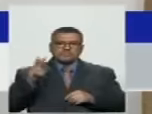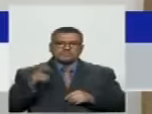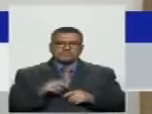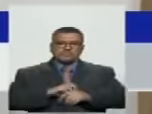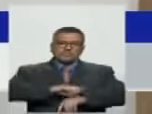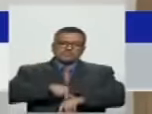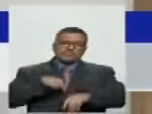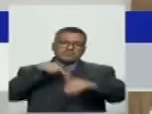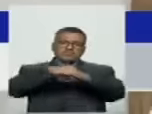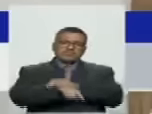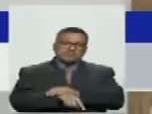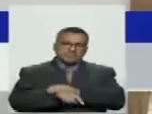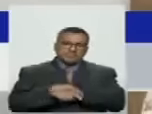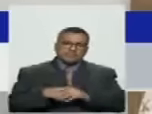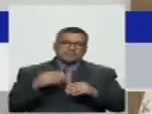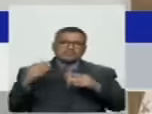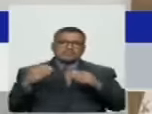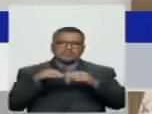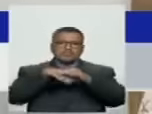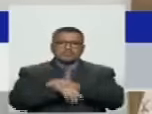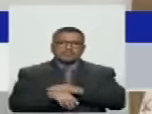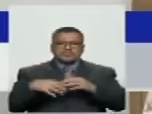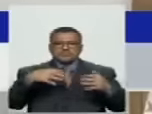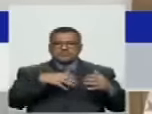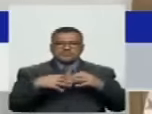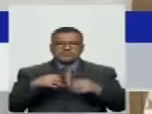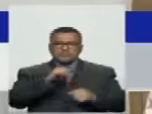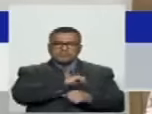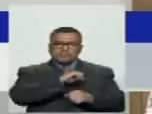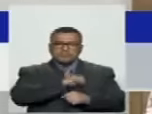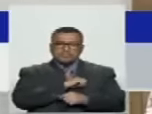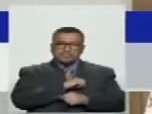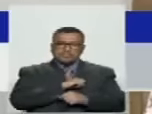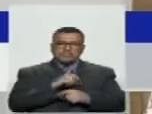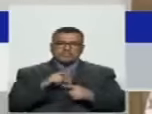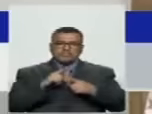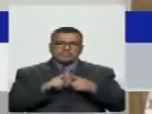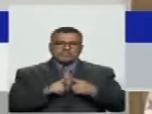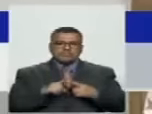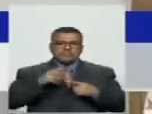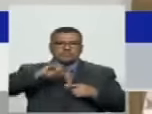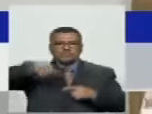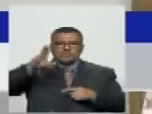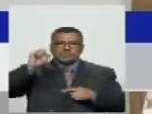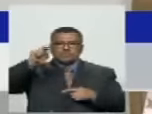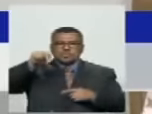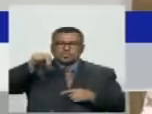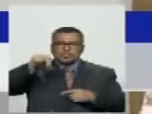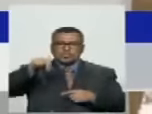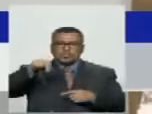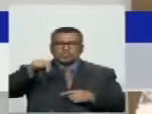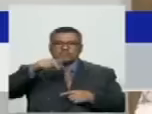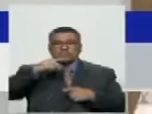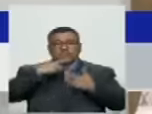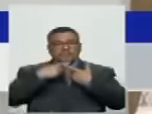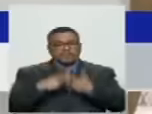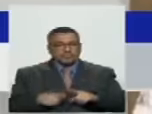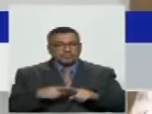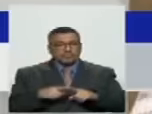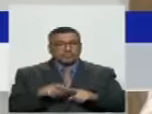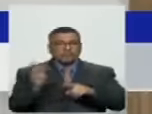al siglo XX porque entró al siglo XX en medio de la tenebrosa dictadura de Juan Vicente Gómez, pero